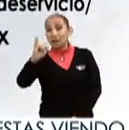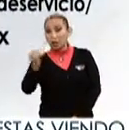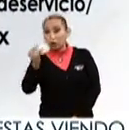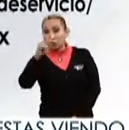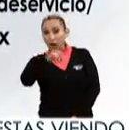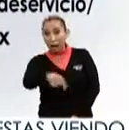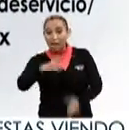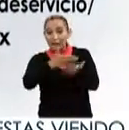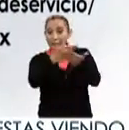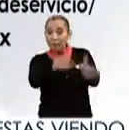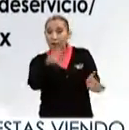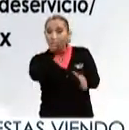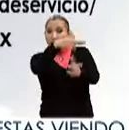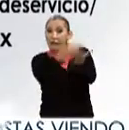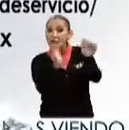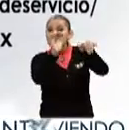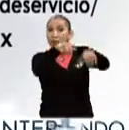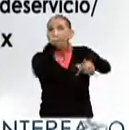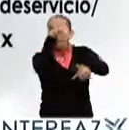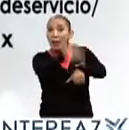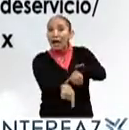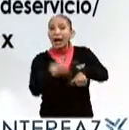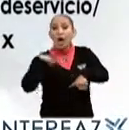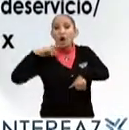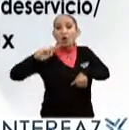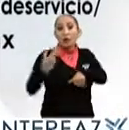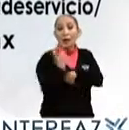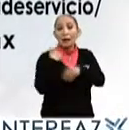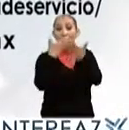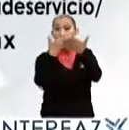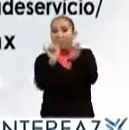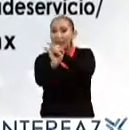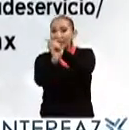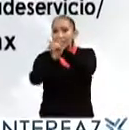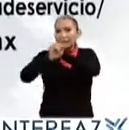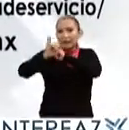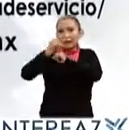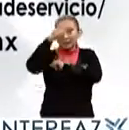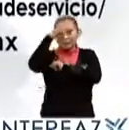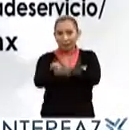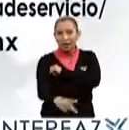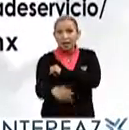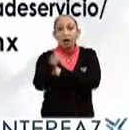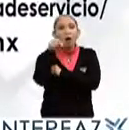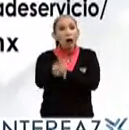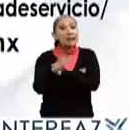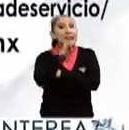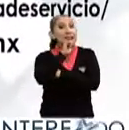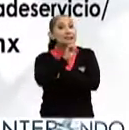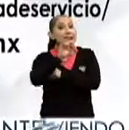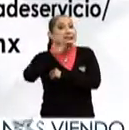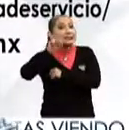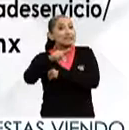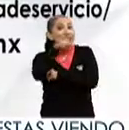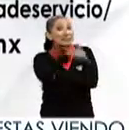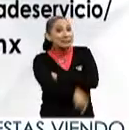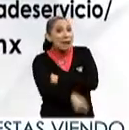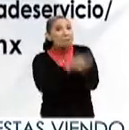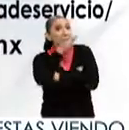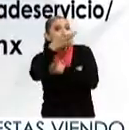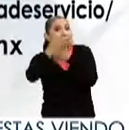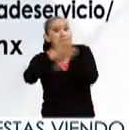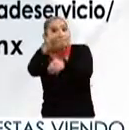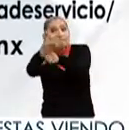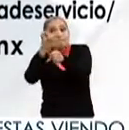junio estará abierto el registro para el ingreso a la Universidad Abierta y a Distancia de México. Y la Secretaría de Educación Pública